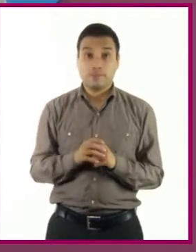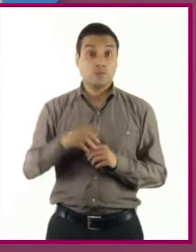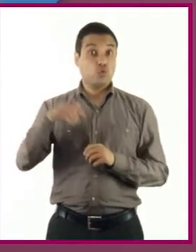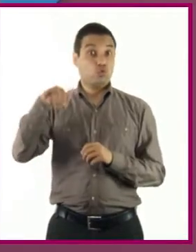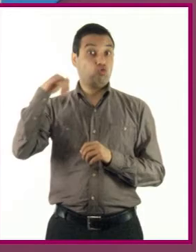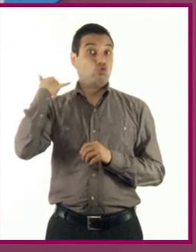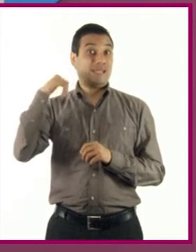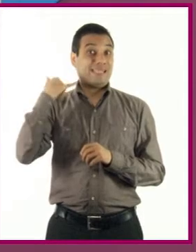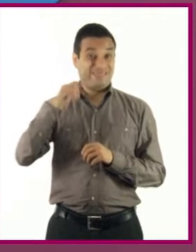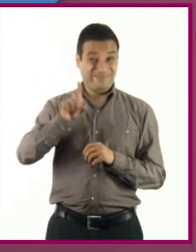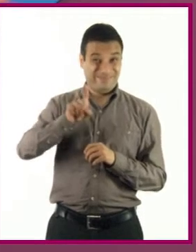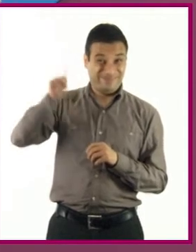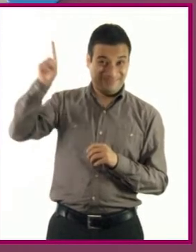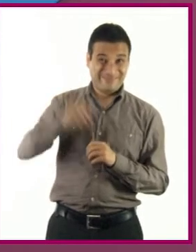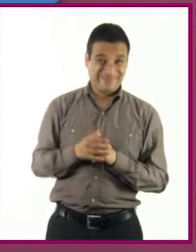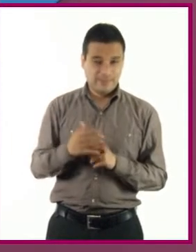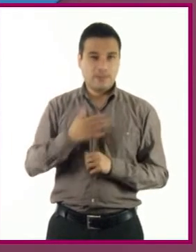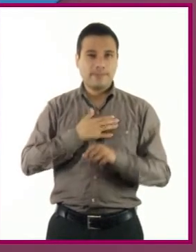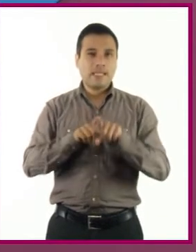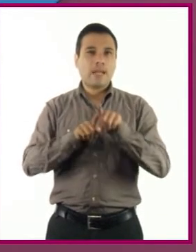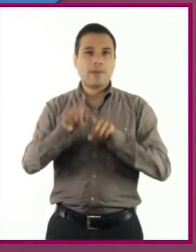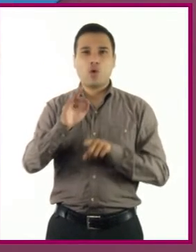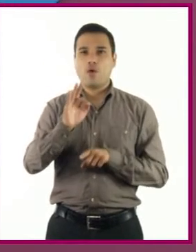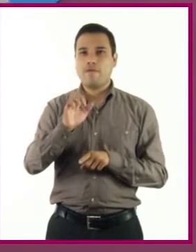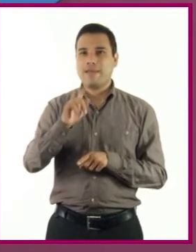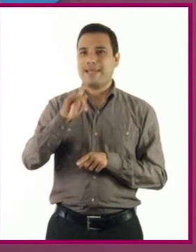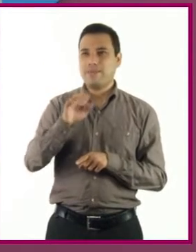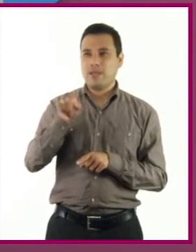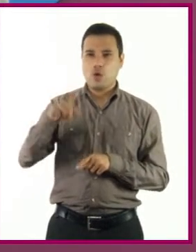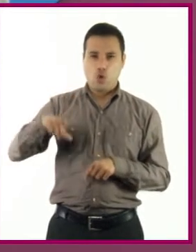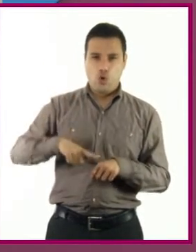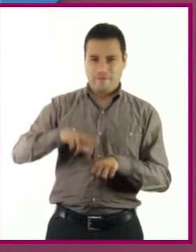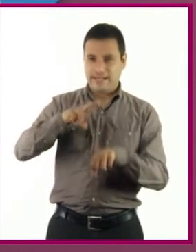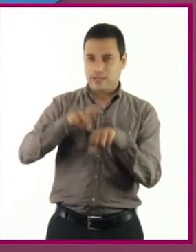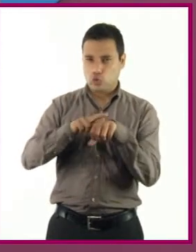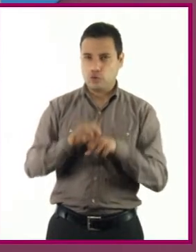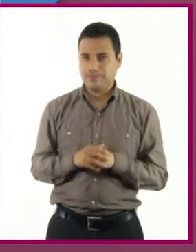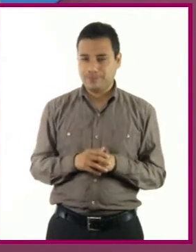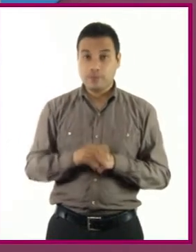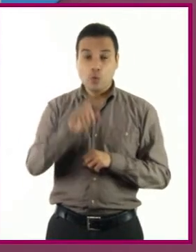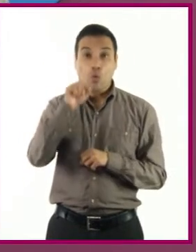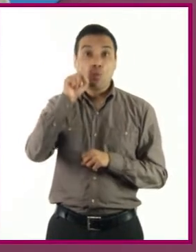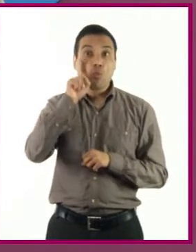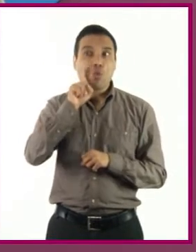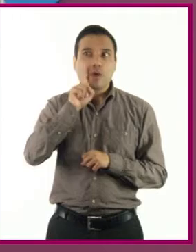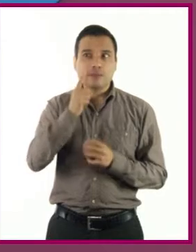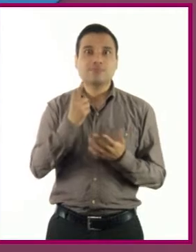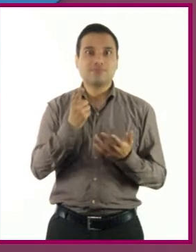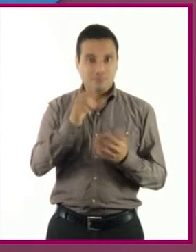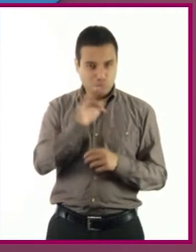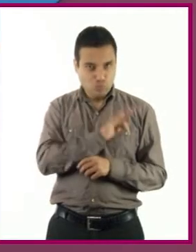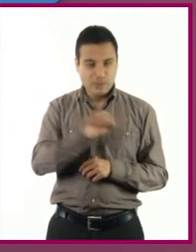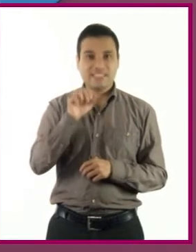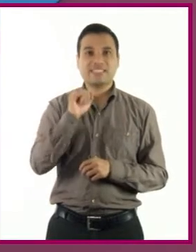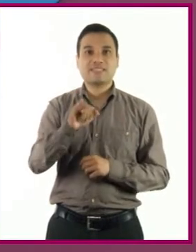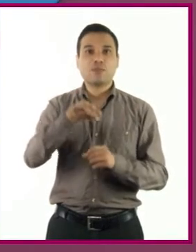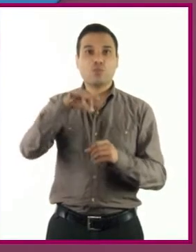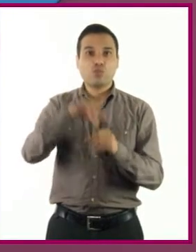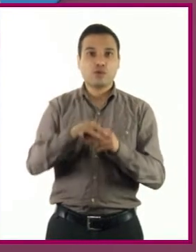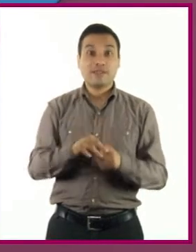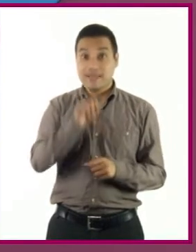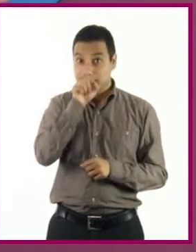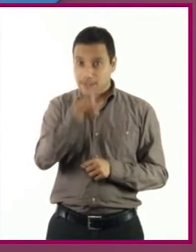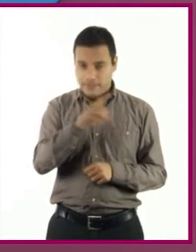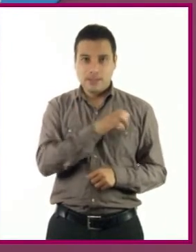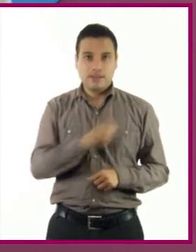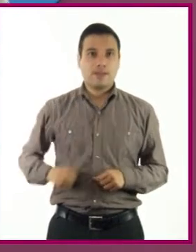Yucatán, con el apoyo de mi hermano Felipe, quien era gobernador, las mujeres pudimos votar y también ser